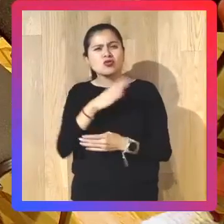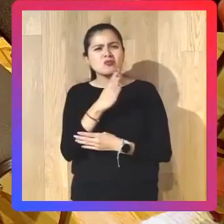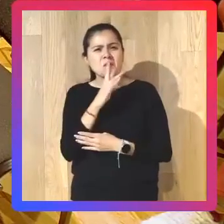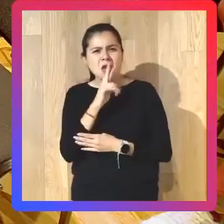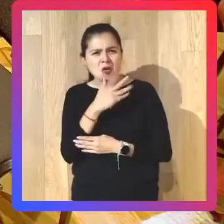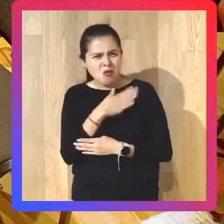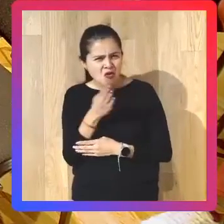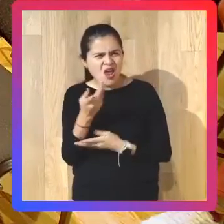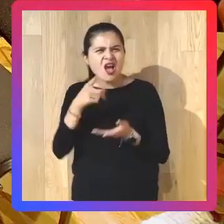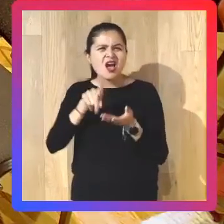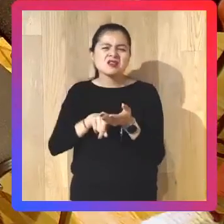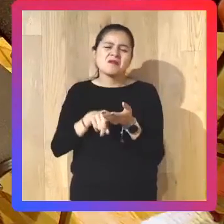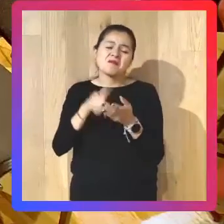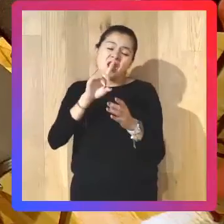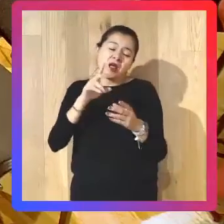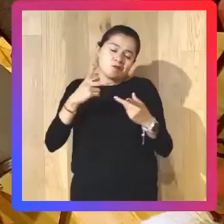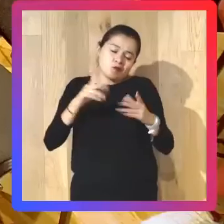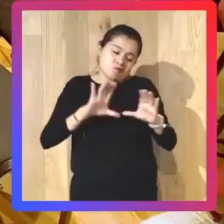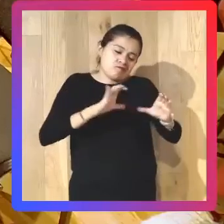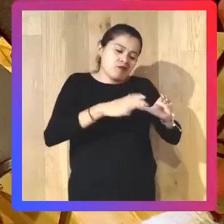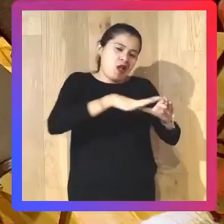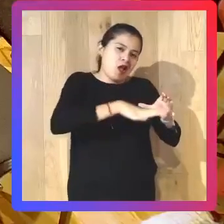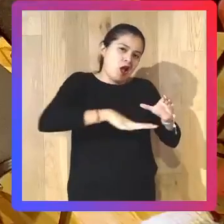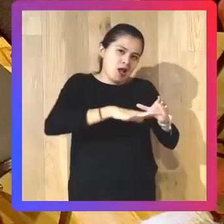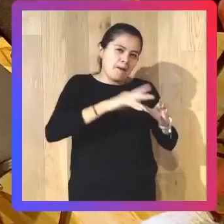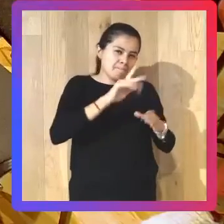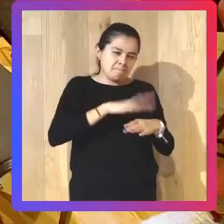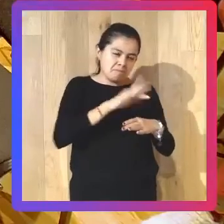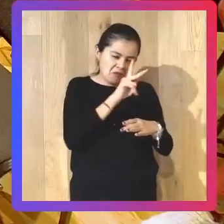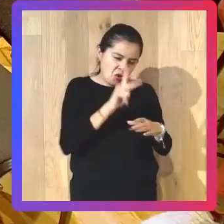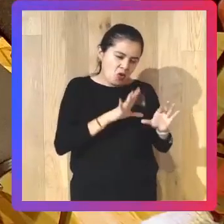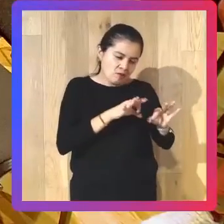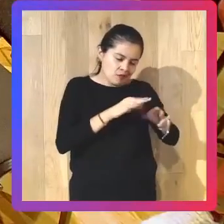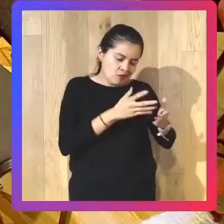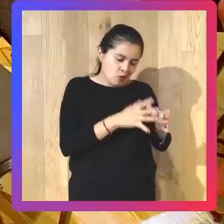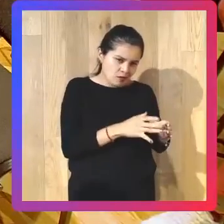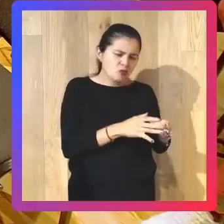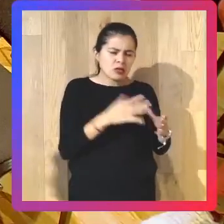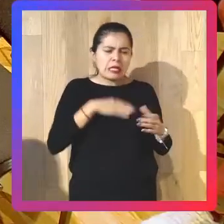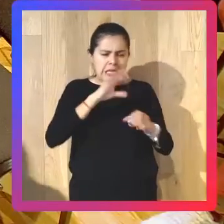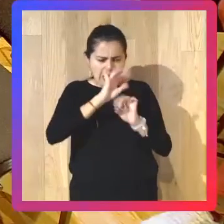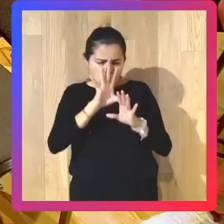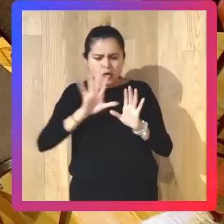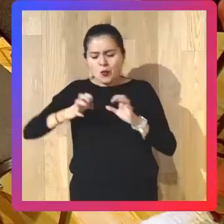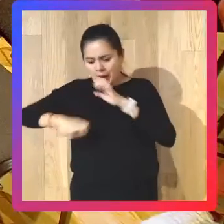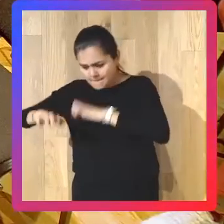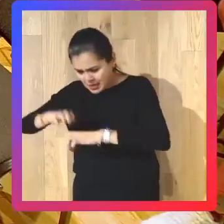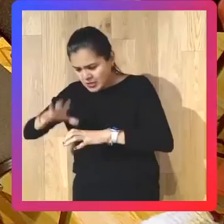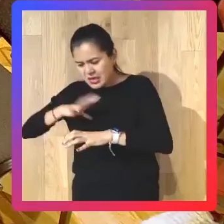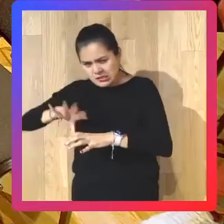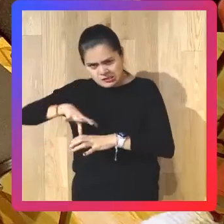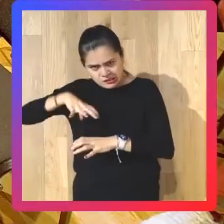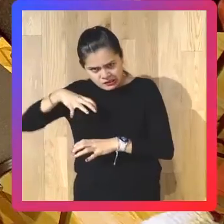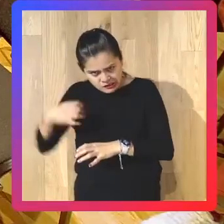todo, las personas más desprotegidas? Entiendo el contexto, evidentemente hay un esfuerzo de las empresas, hay un